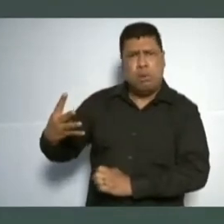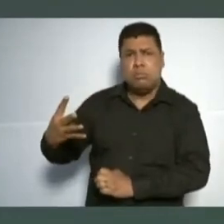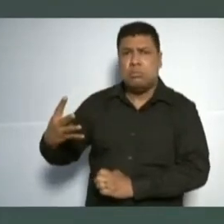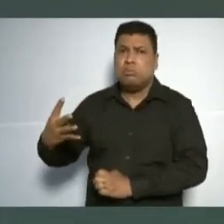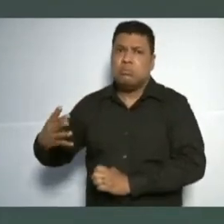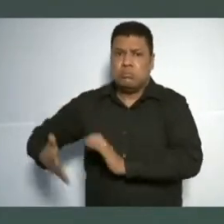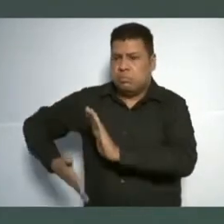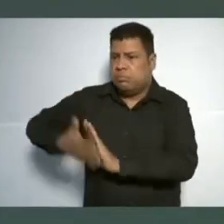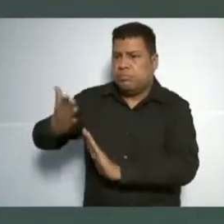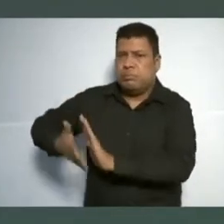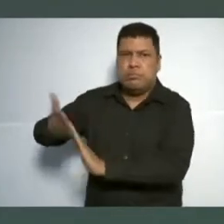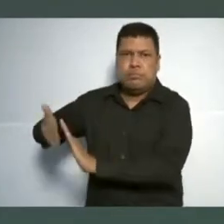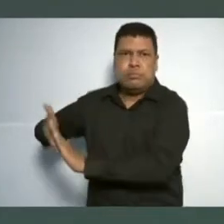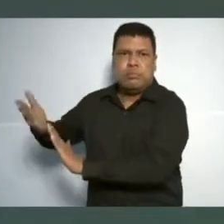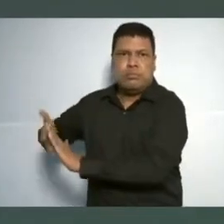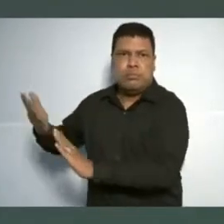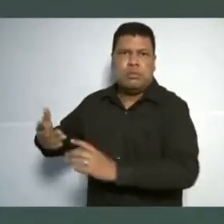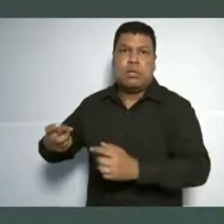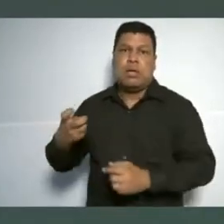Por eso es importante